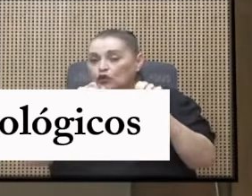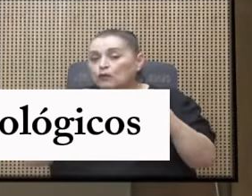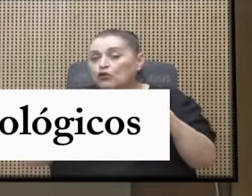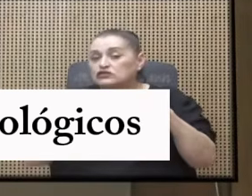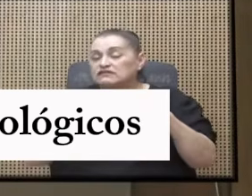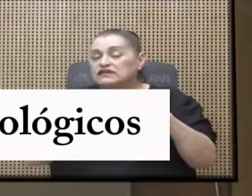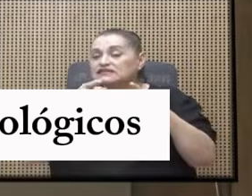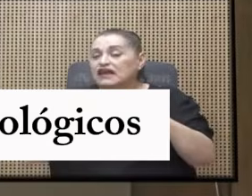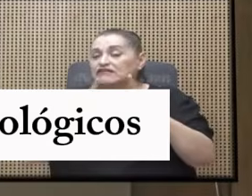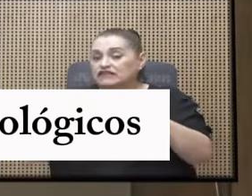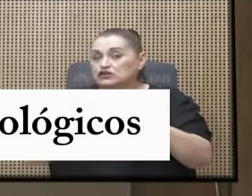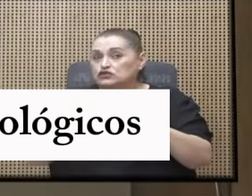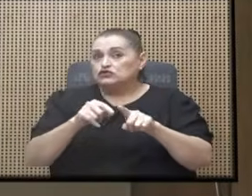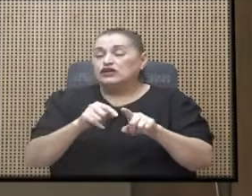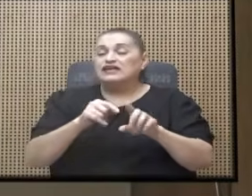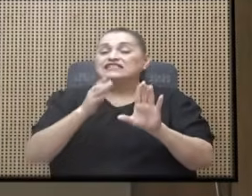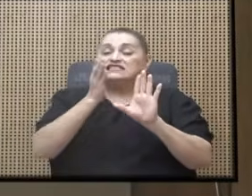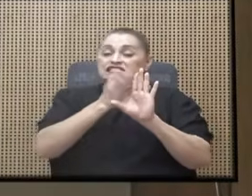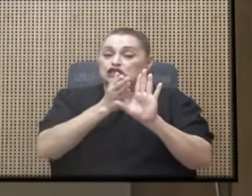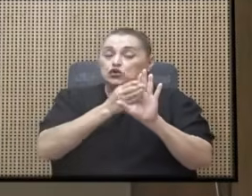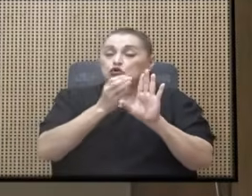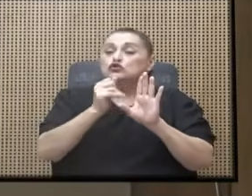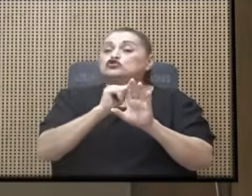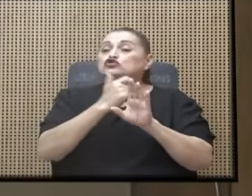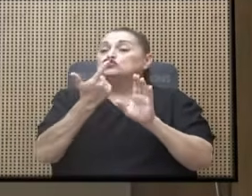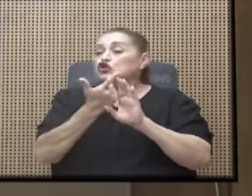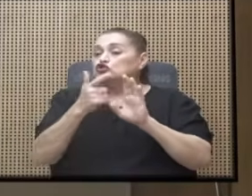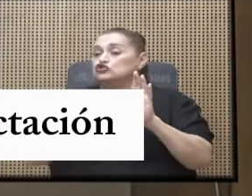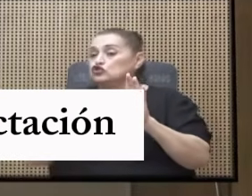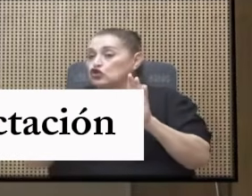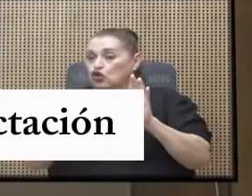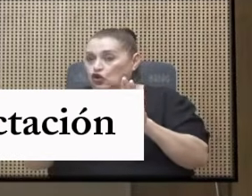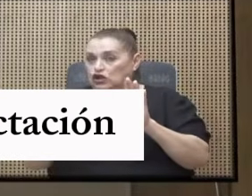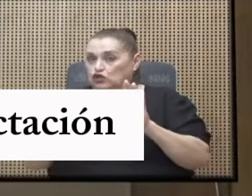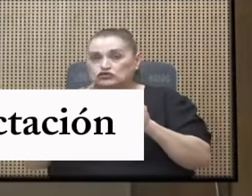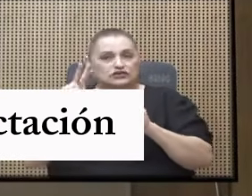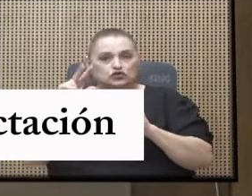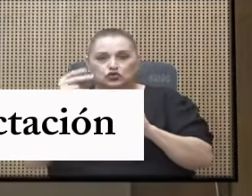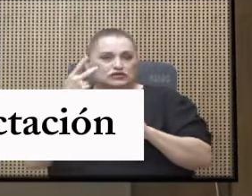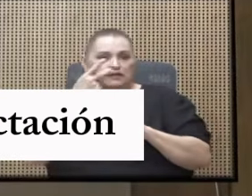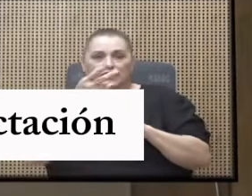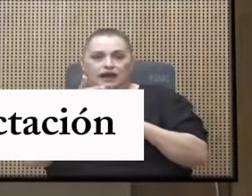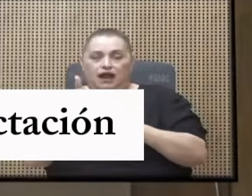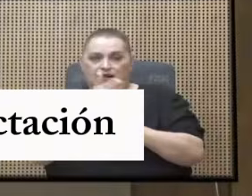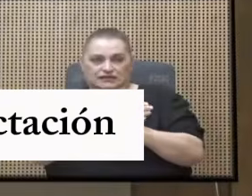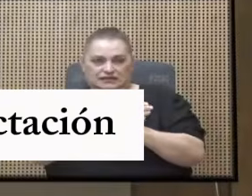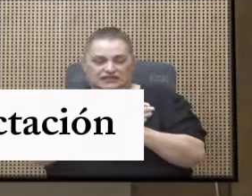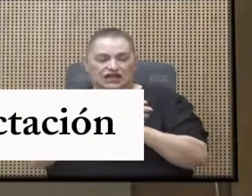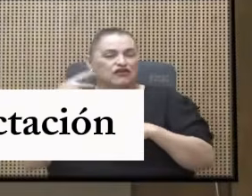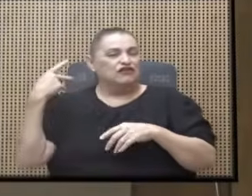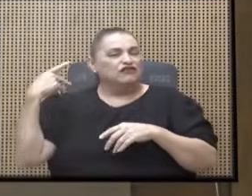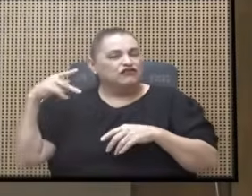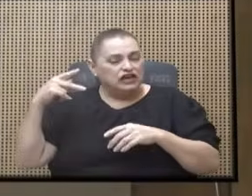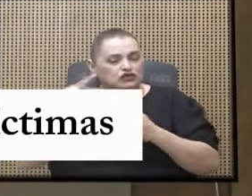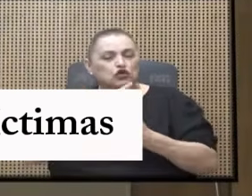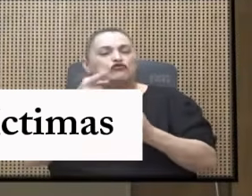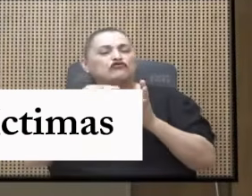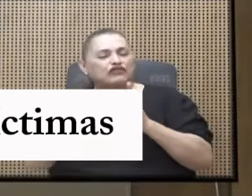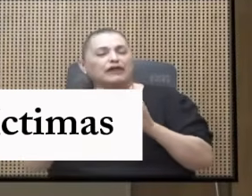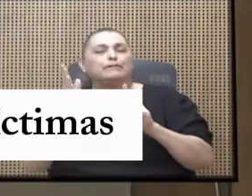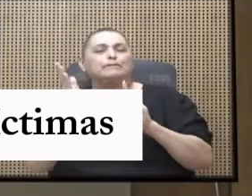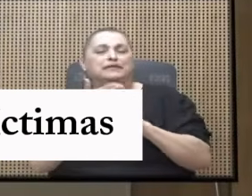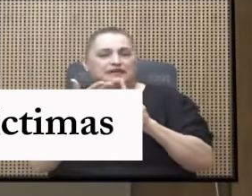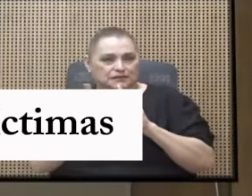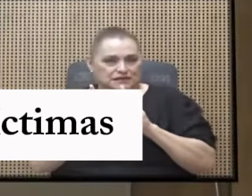efectos psicosociológicos no previstos de este cambio, ¿verdad? El riesgo de revictimización o de afectación a